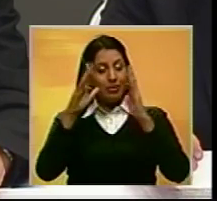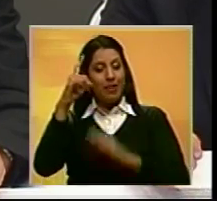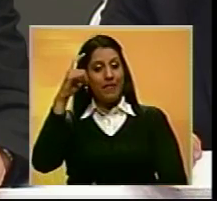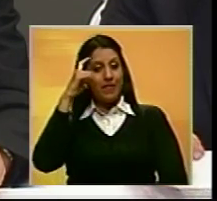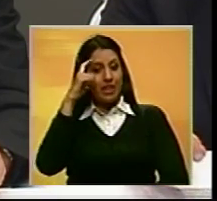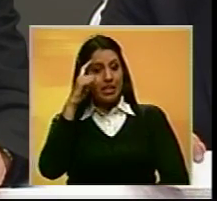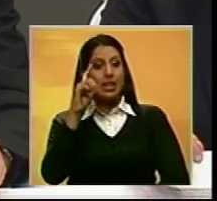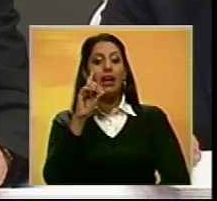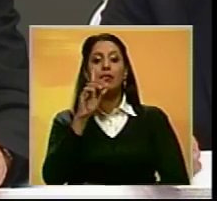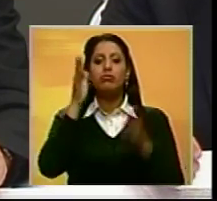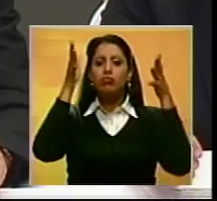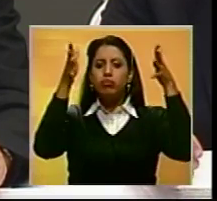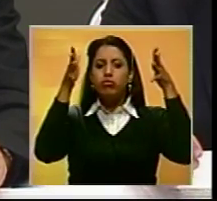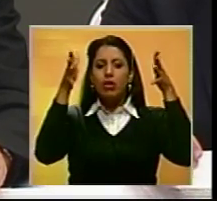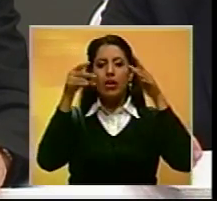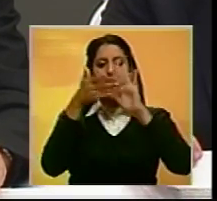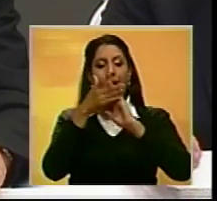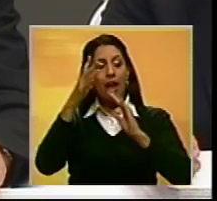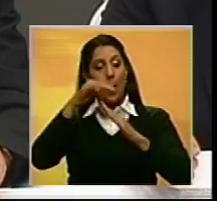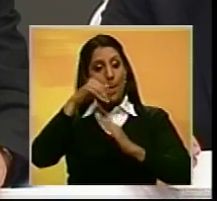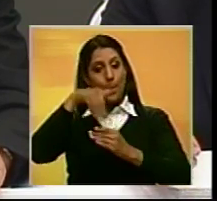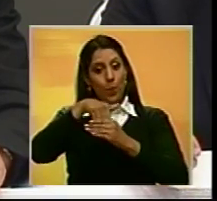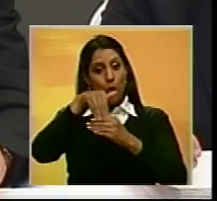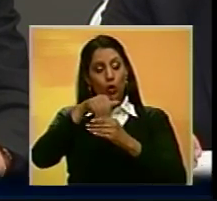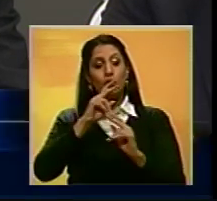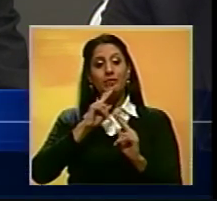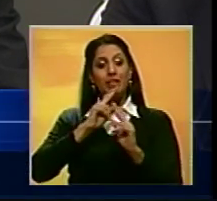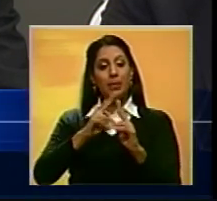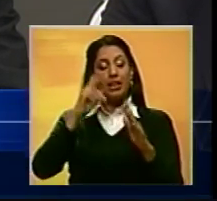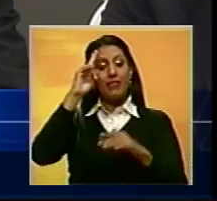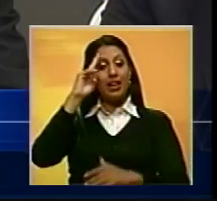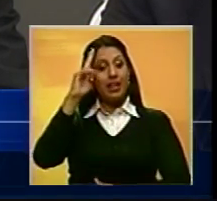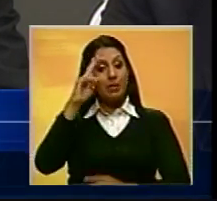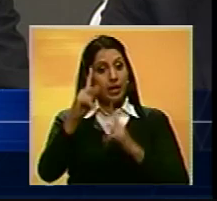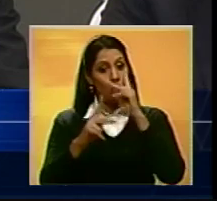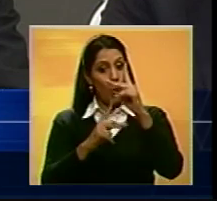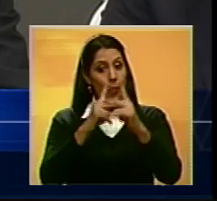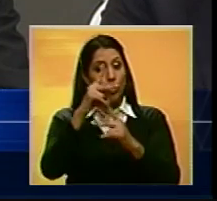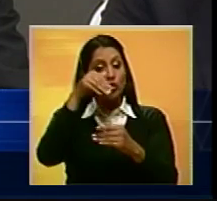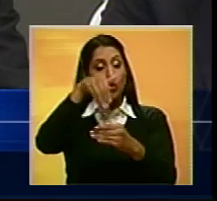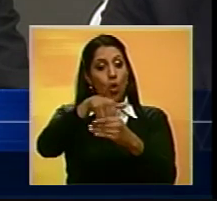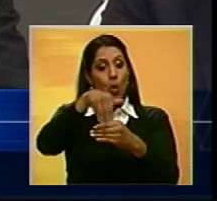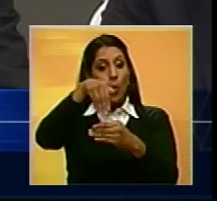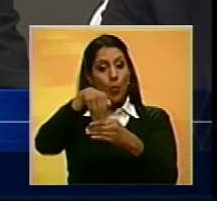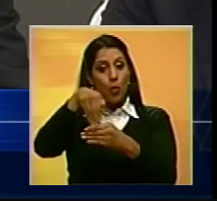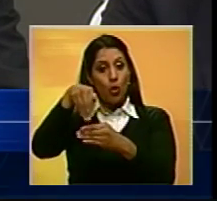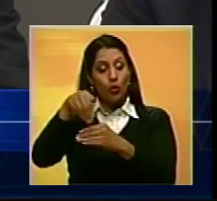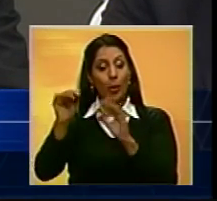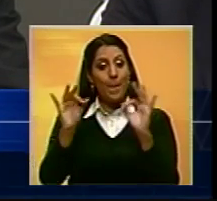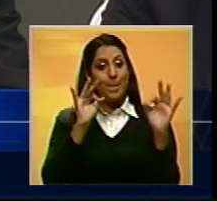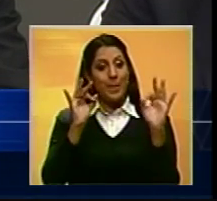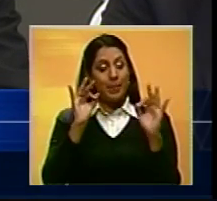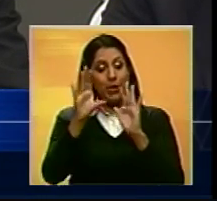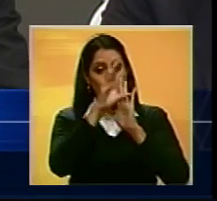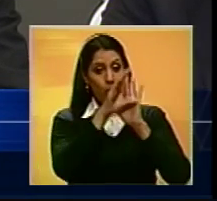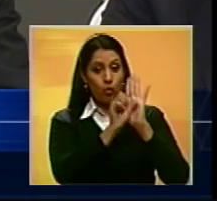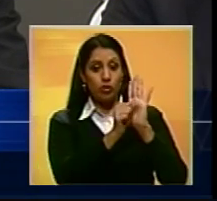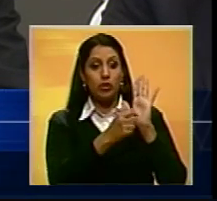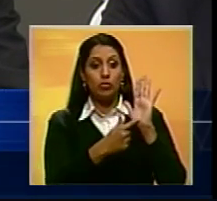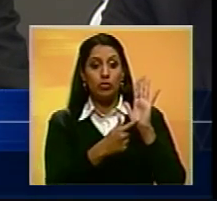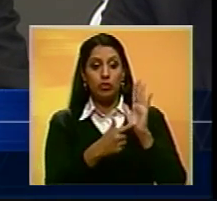cronograma e institucionalidad electoral y respeto a los procesos electorales previstos en la